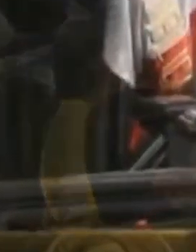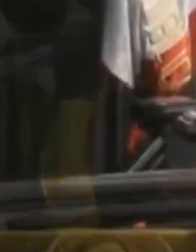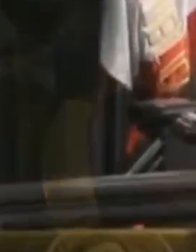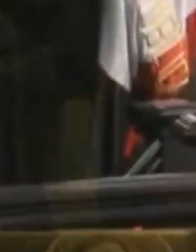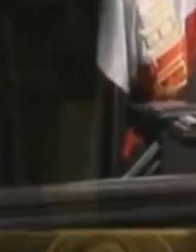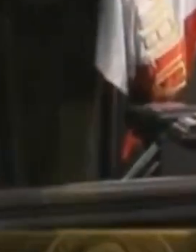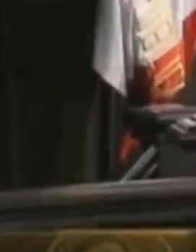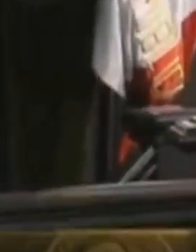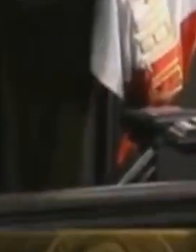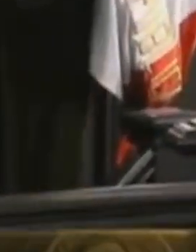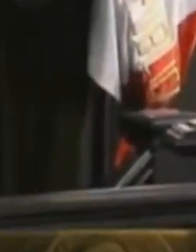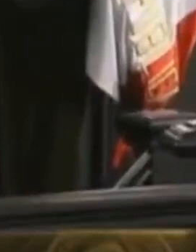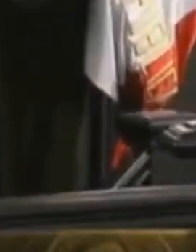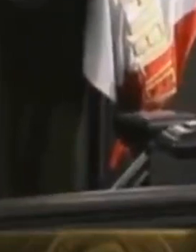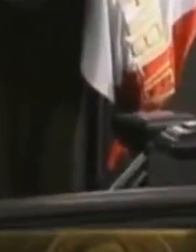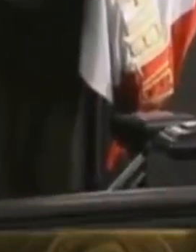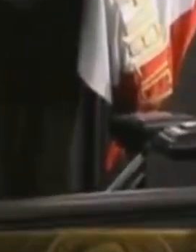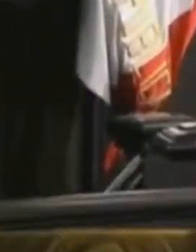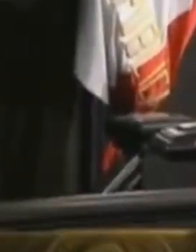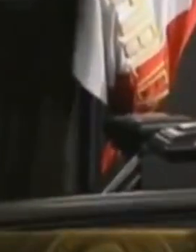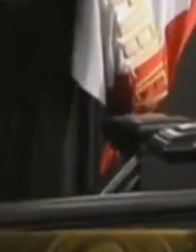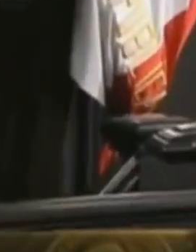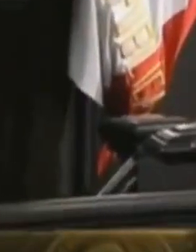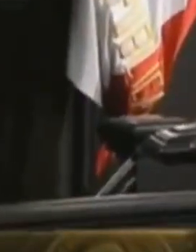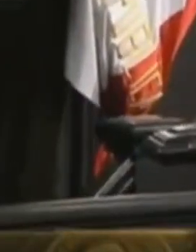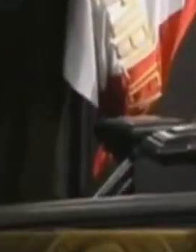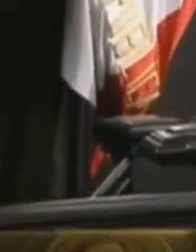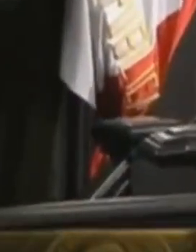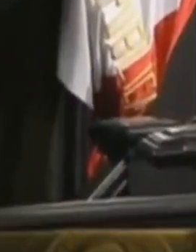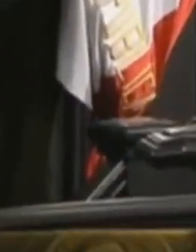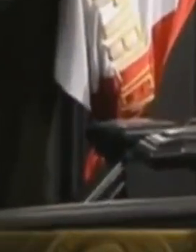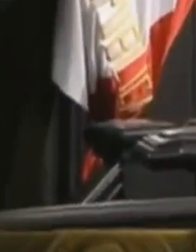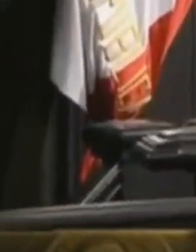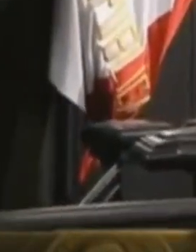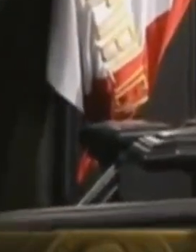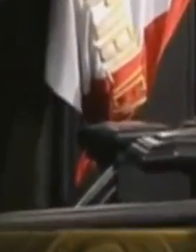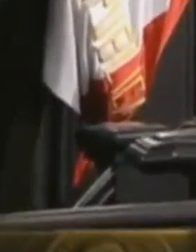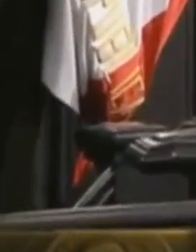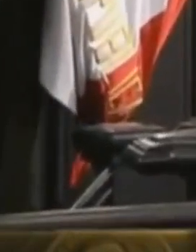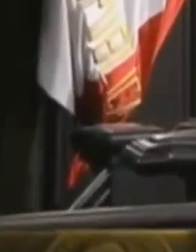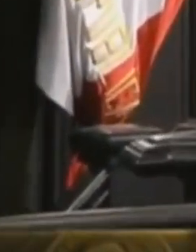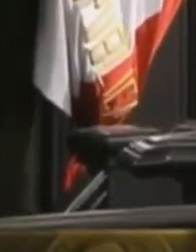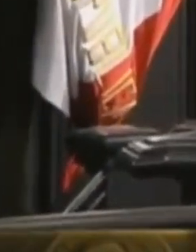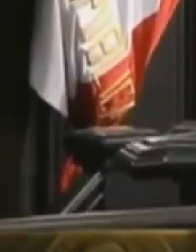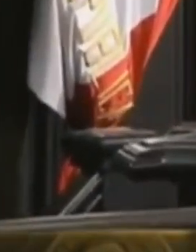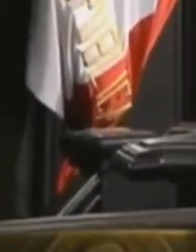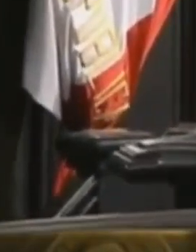Con el permiso del senador presidente, el senador Alejandro Armenta.